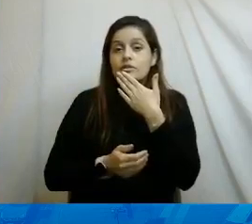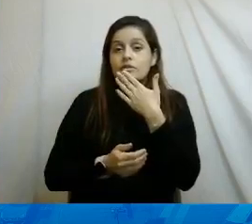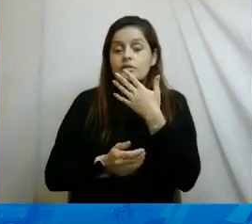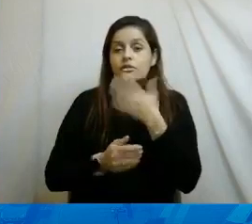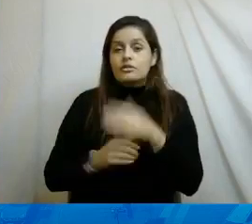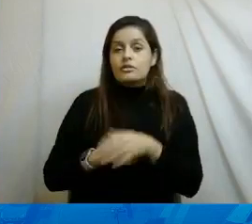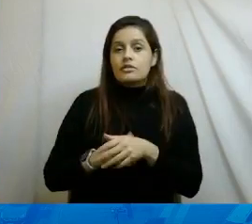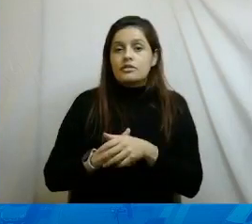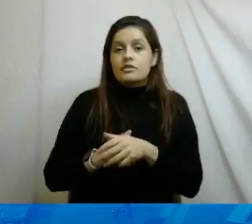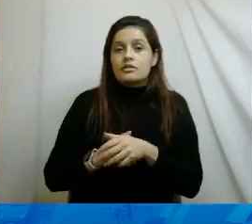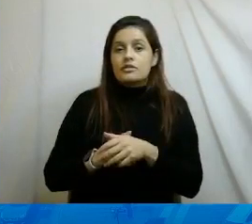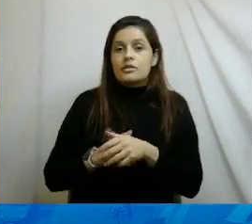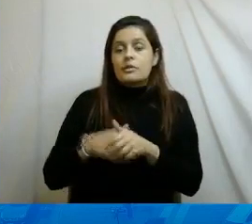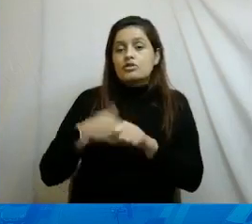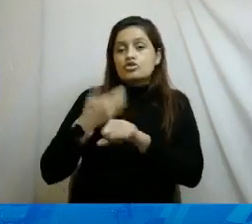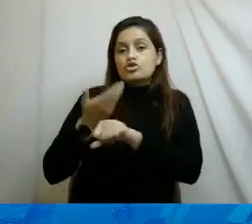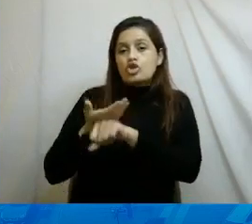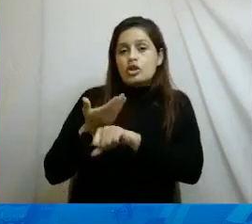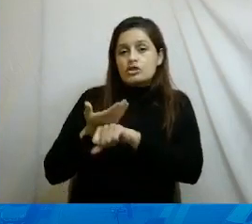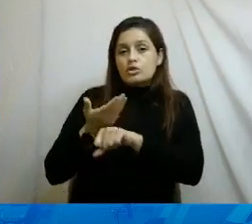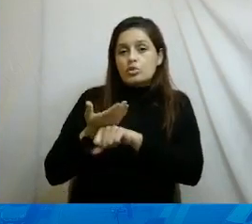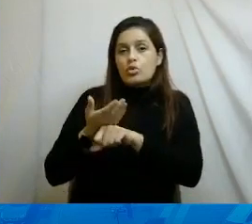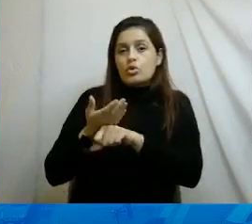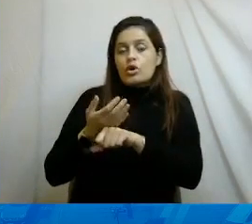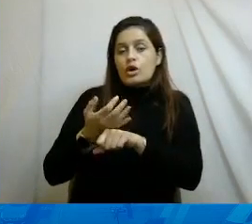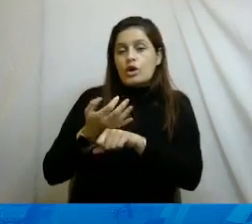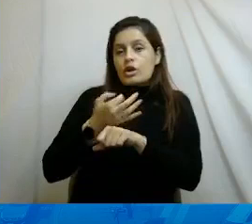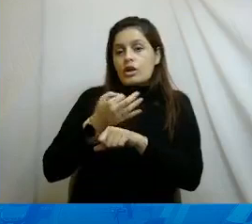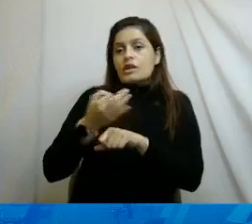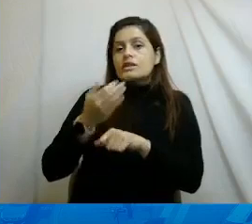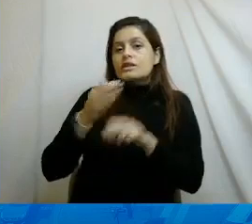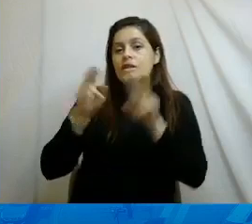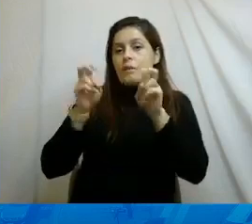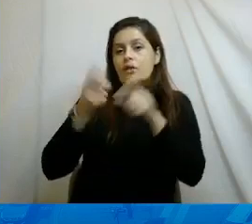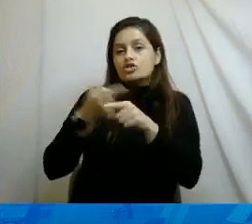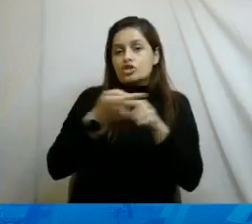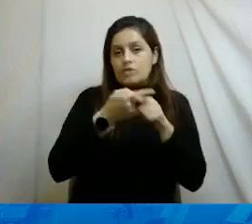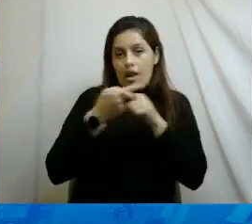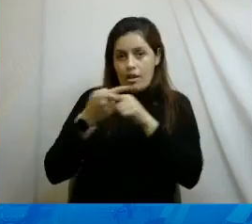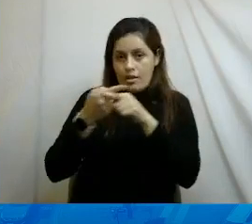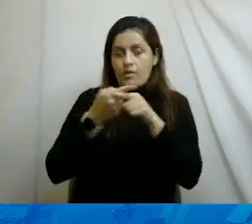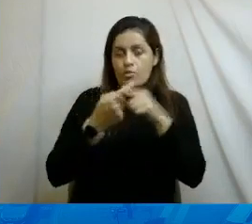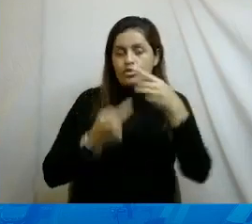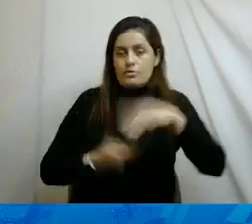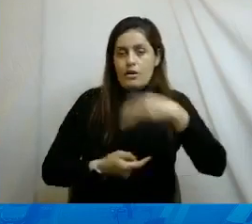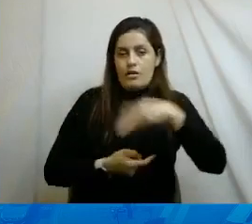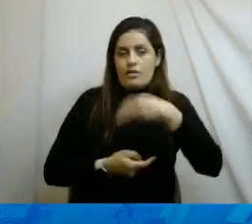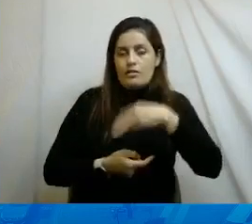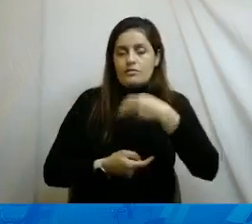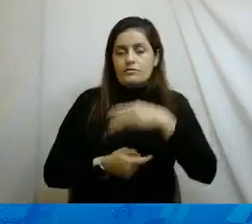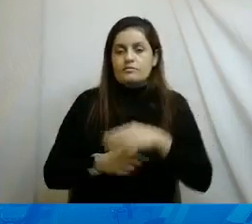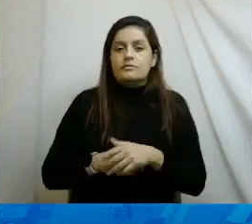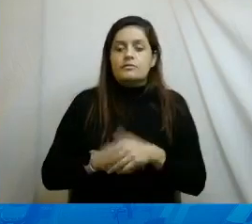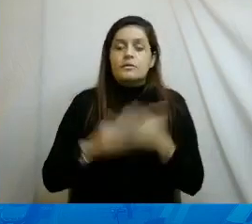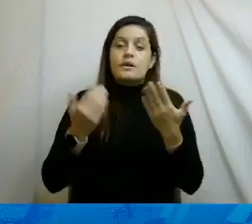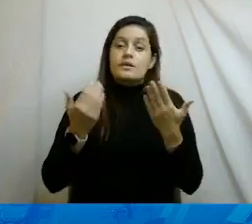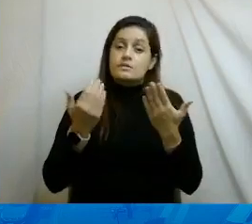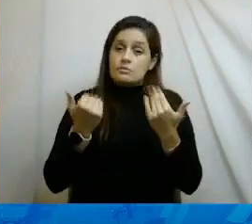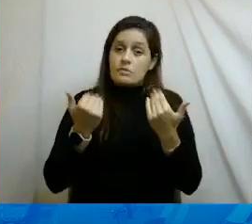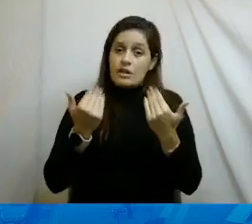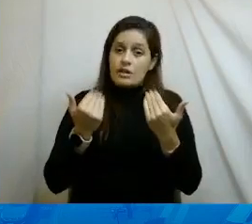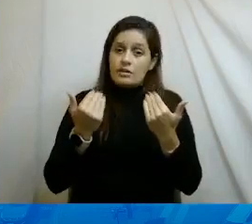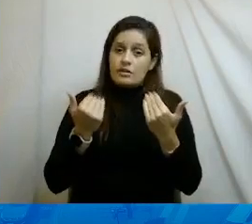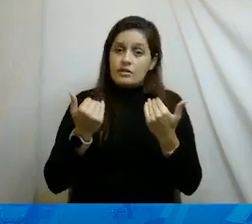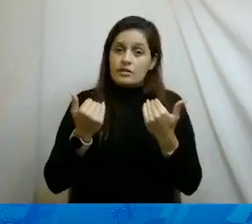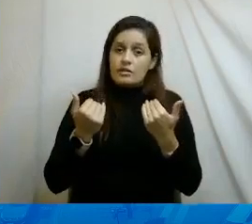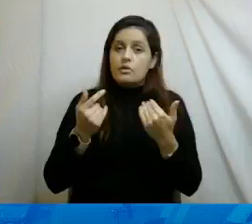las solicitudes que se han hecho al equipo social del municipio. Y esperar, por supuesto,